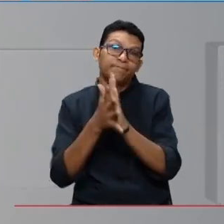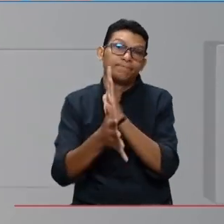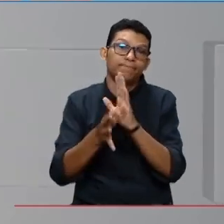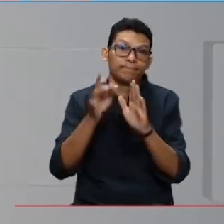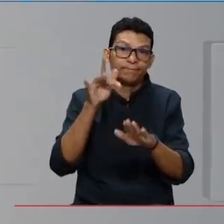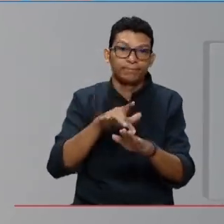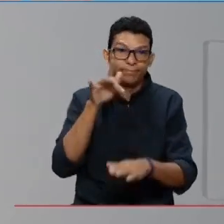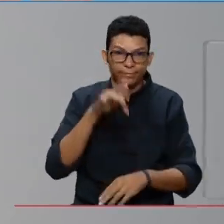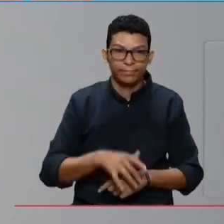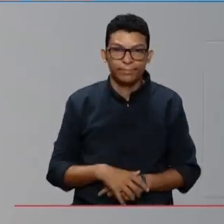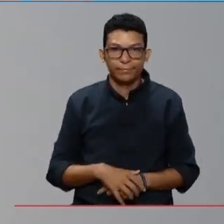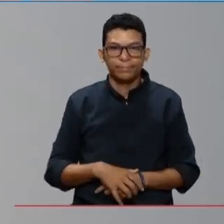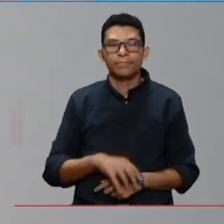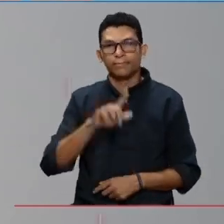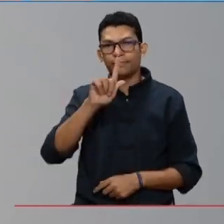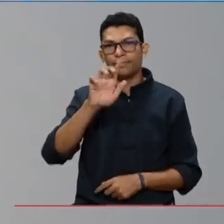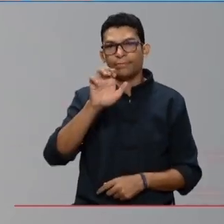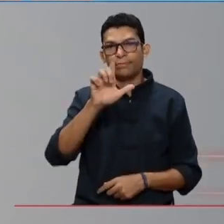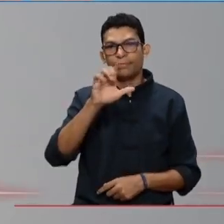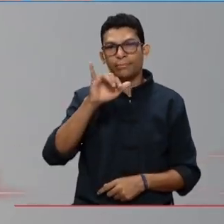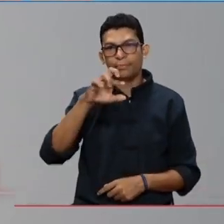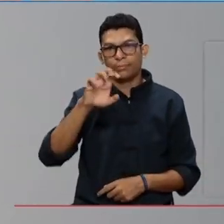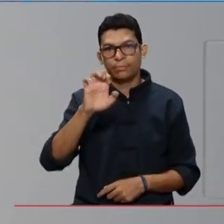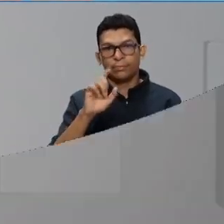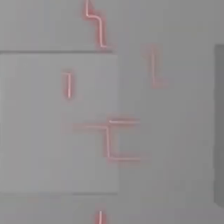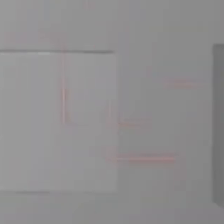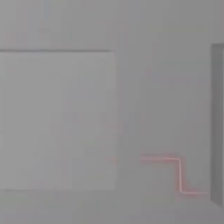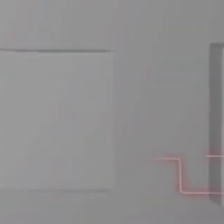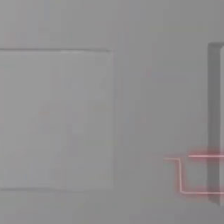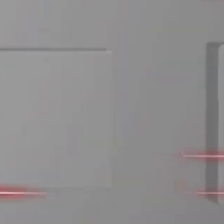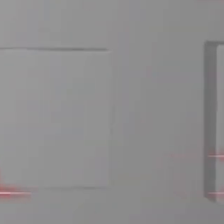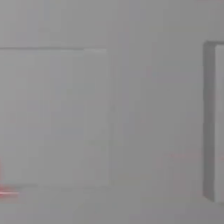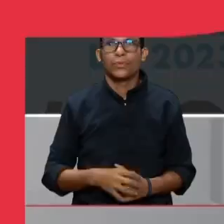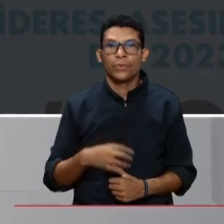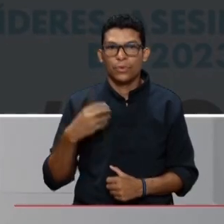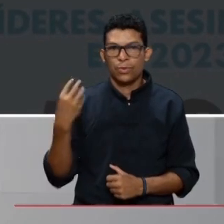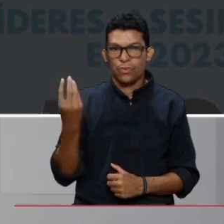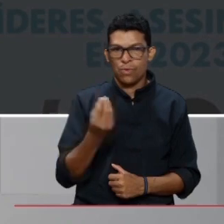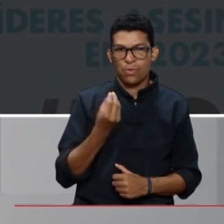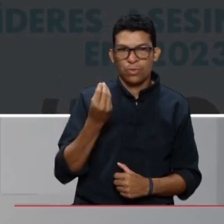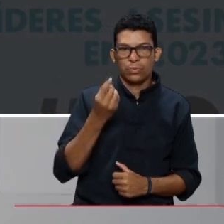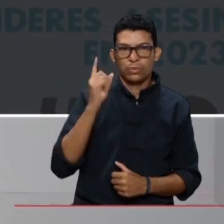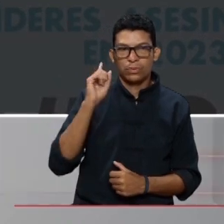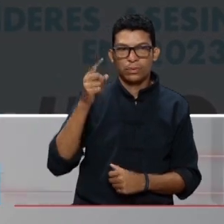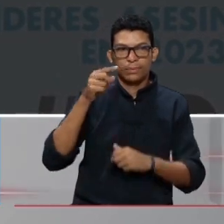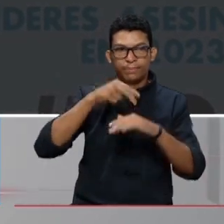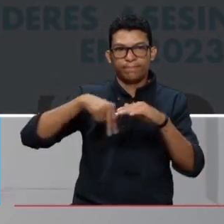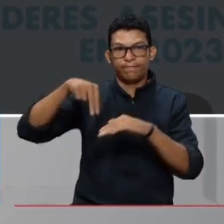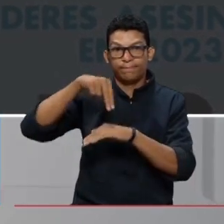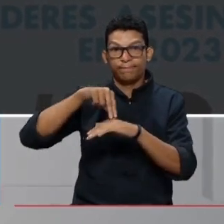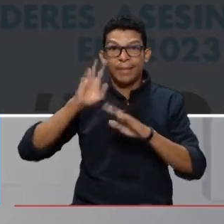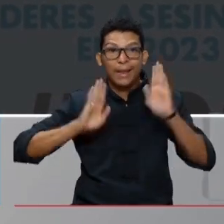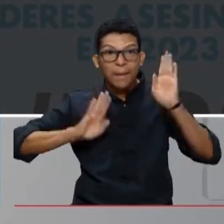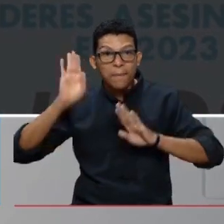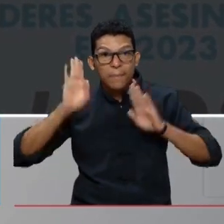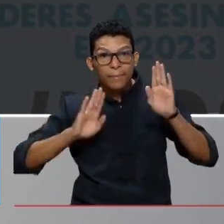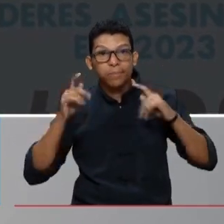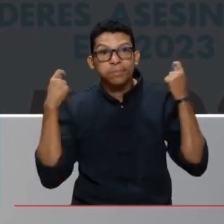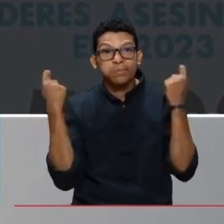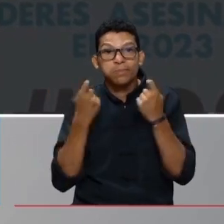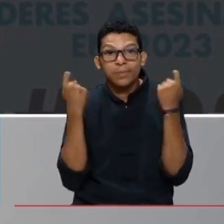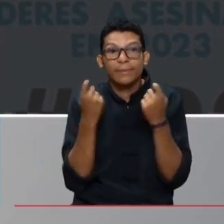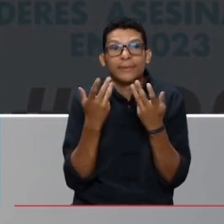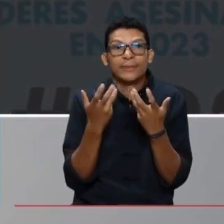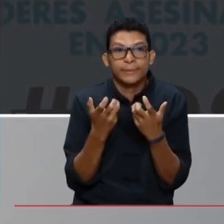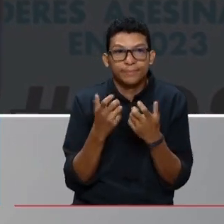Y como Felipe Castro Pinillo, fue identificado el líder y actual presidente del Consejo Comunitario del Río Zapaje, asesinado en el Charco Nariño. Felipe